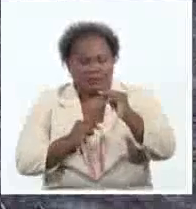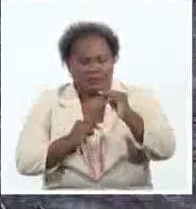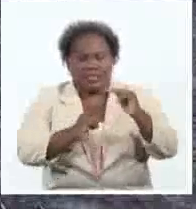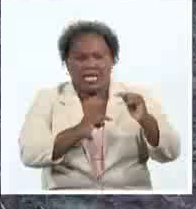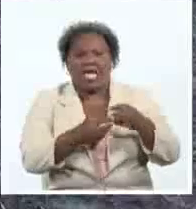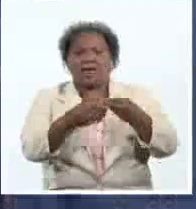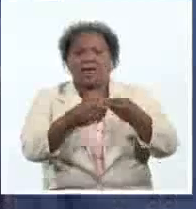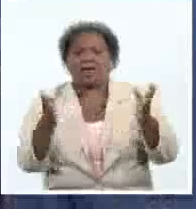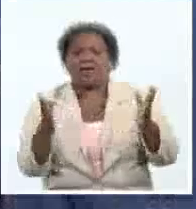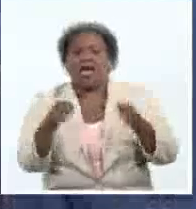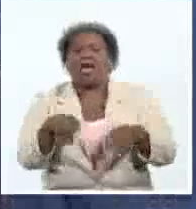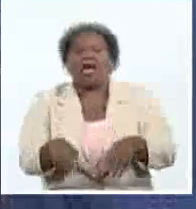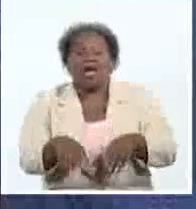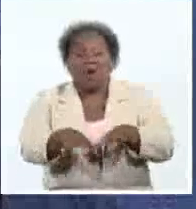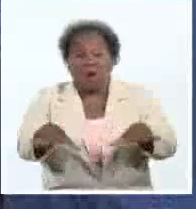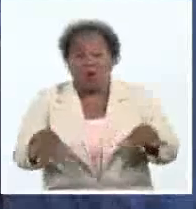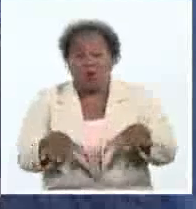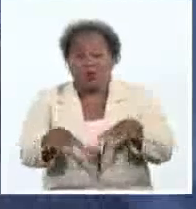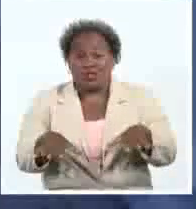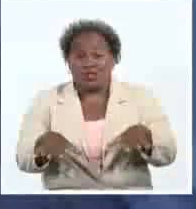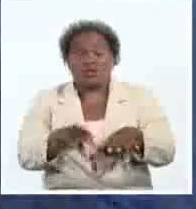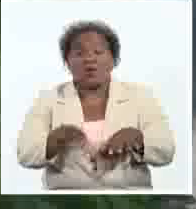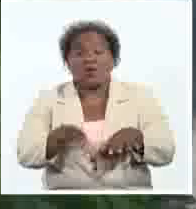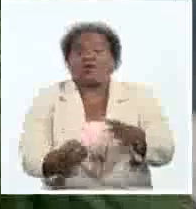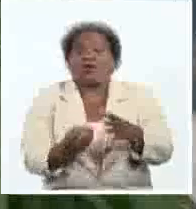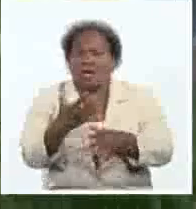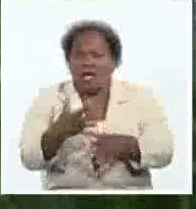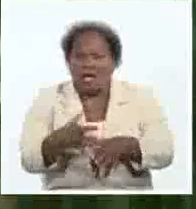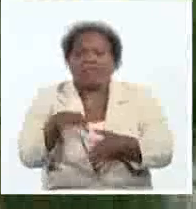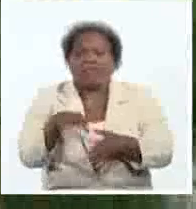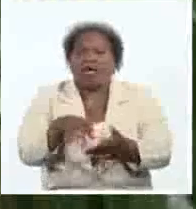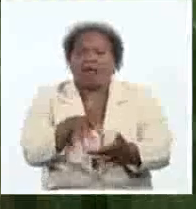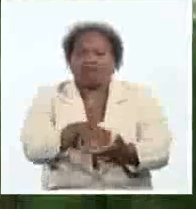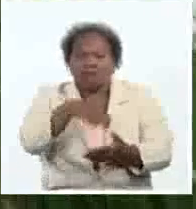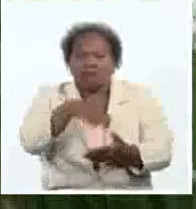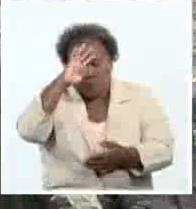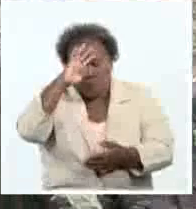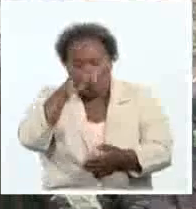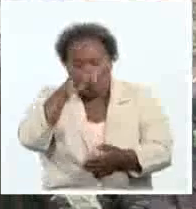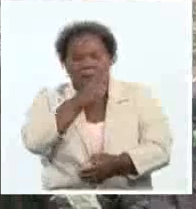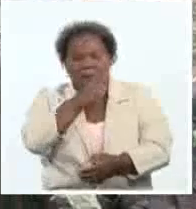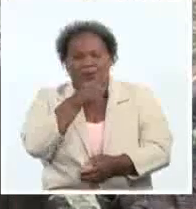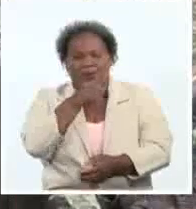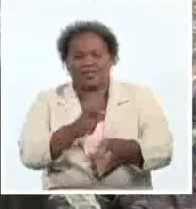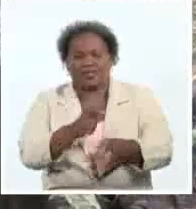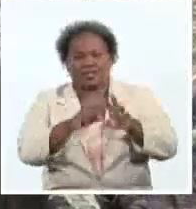las condiciones en todos los territorios del país. Talía González, Sistema Informativo de la Televisión Cubana.